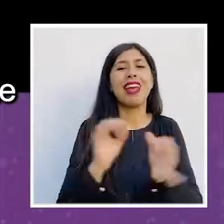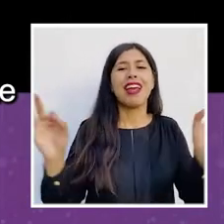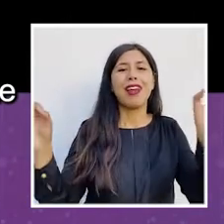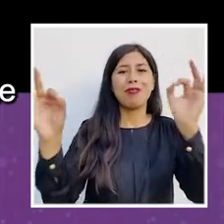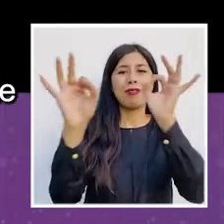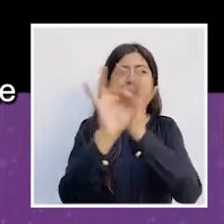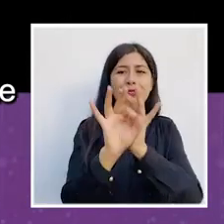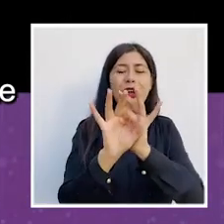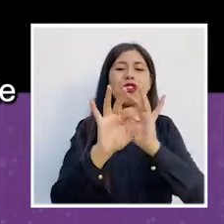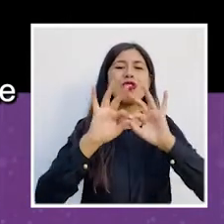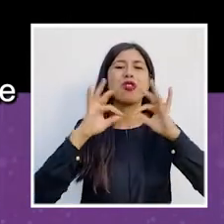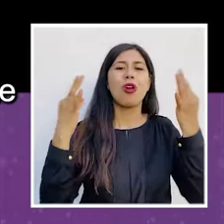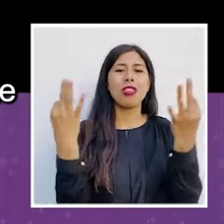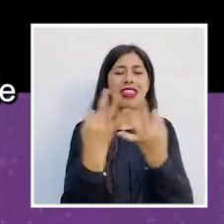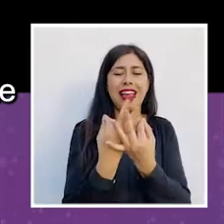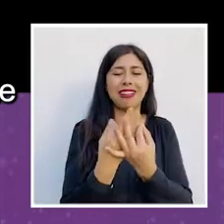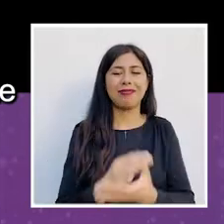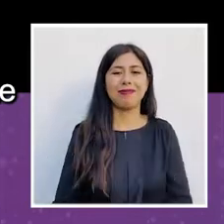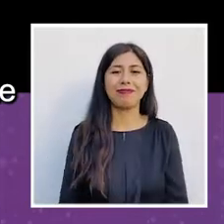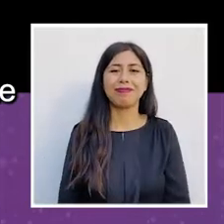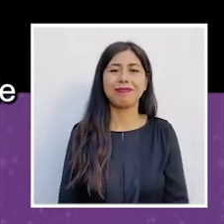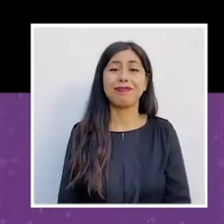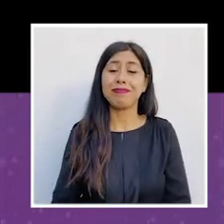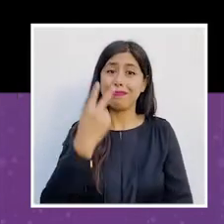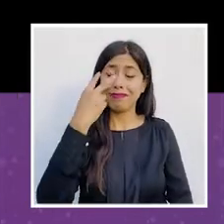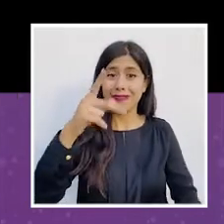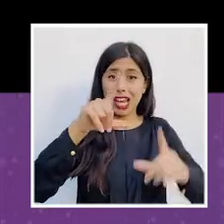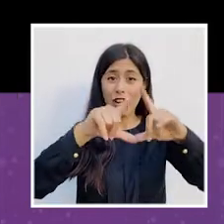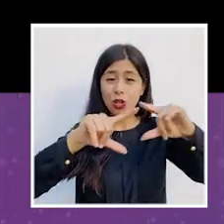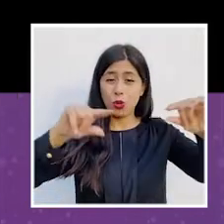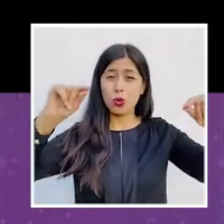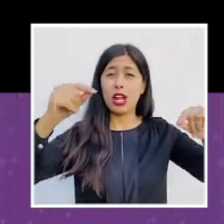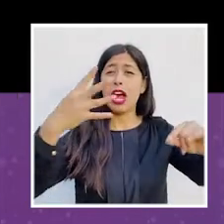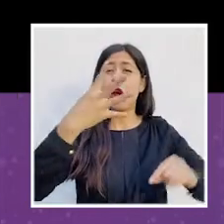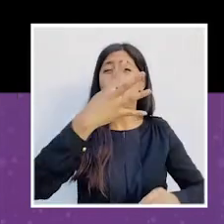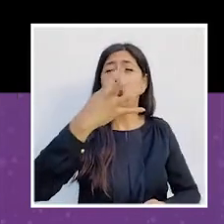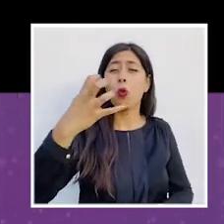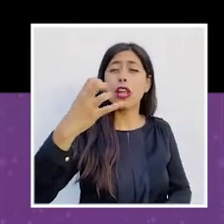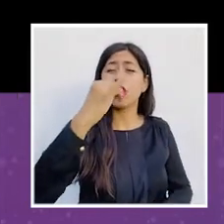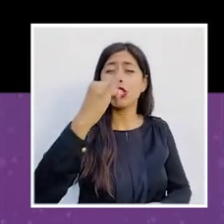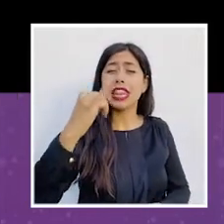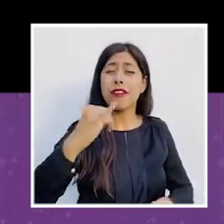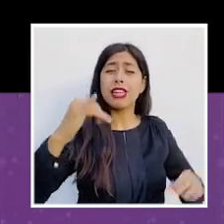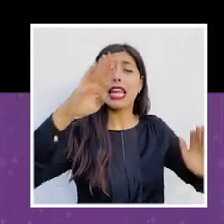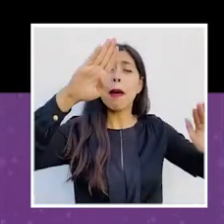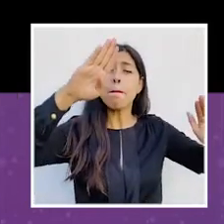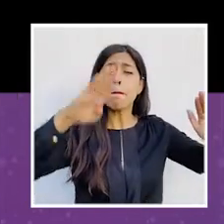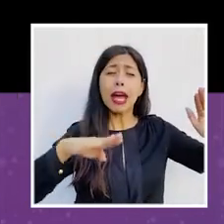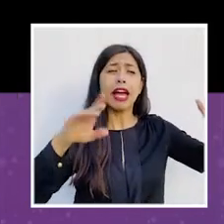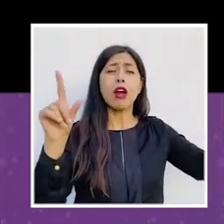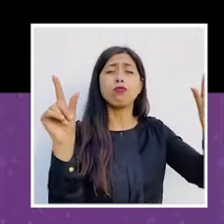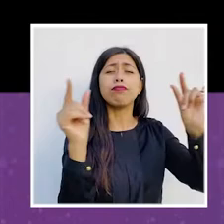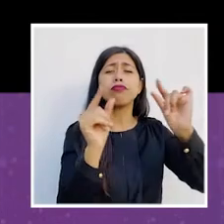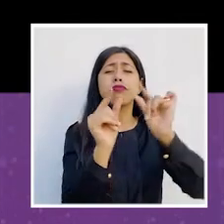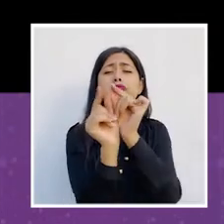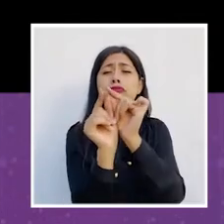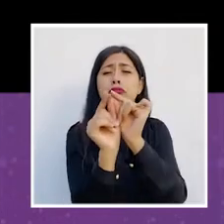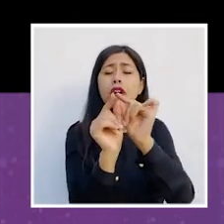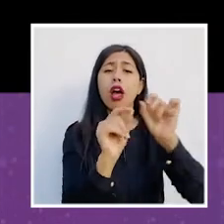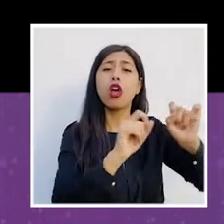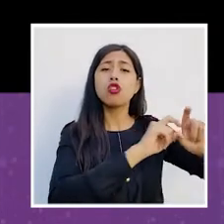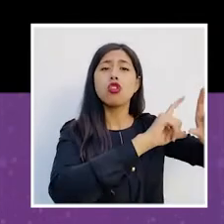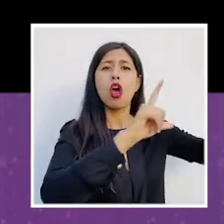un eclipse solar total. Fíjense que la luna es 400 veces más pequeña que el sol.